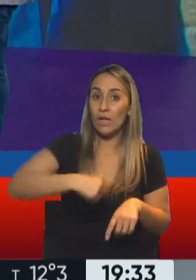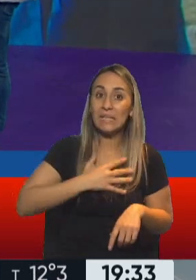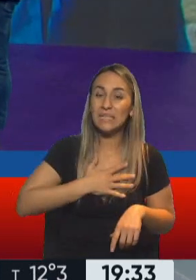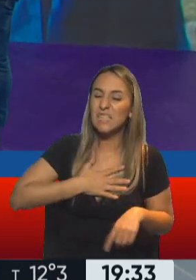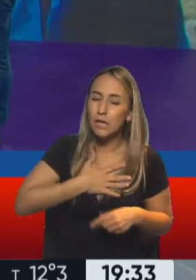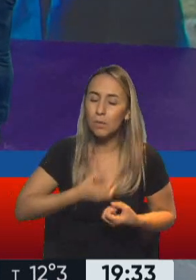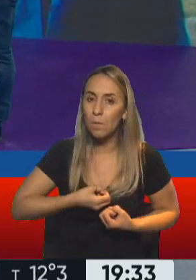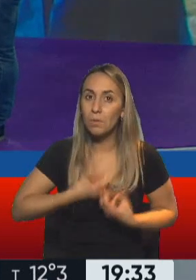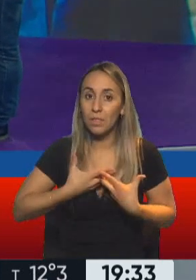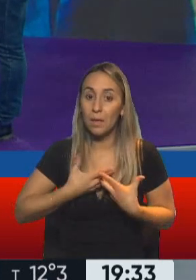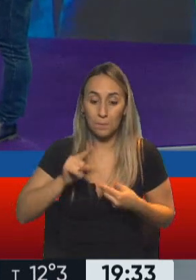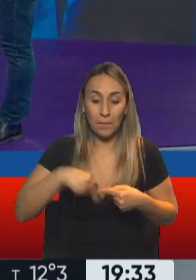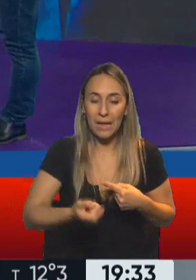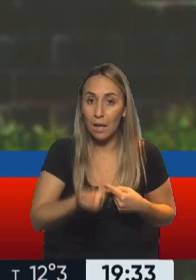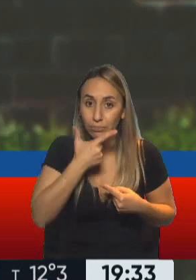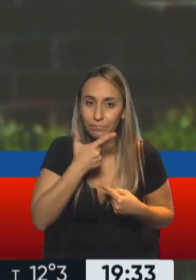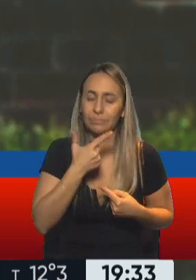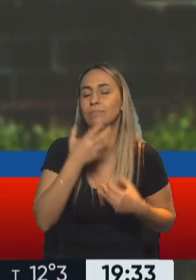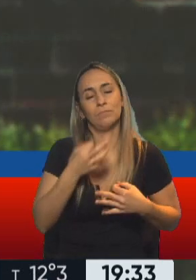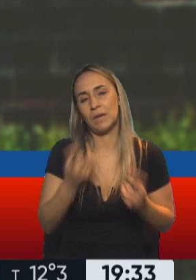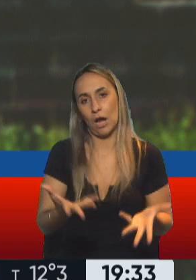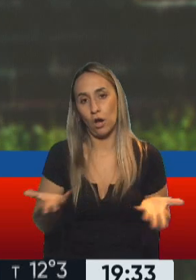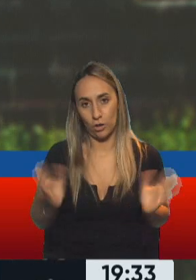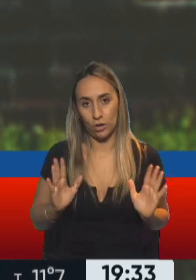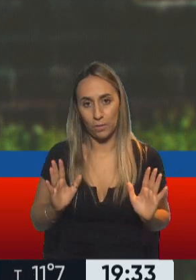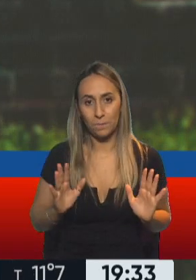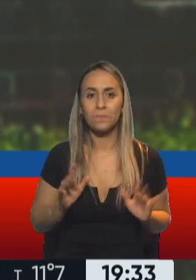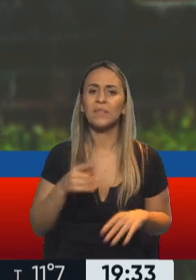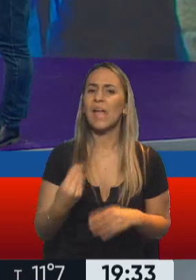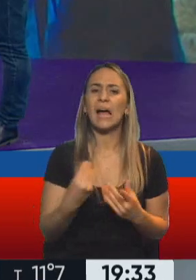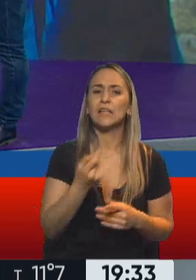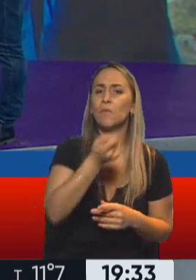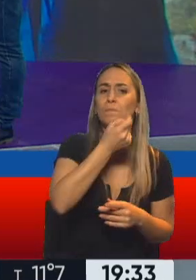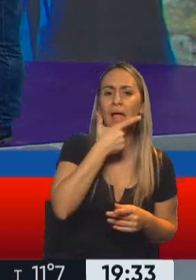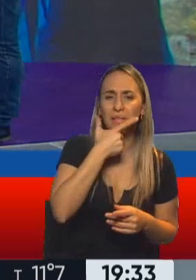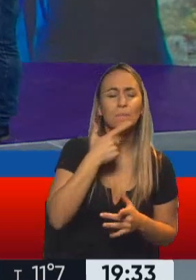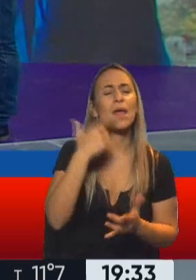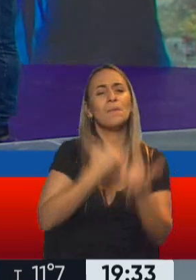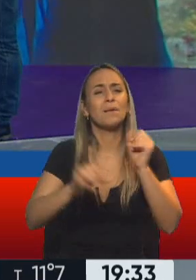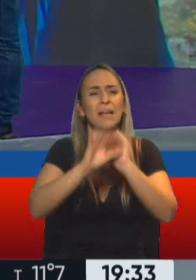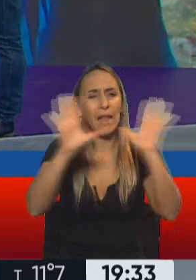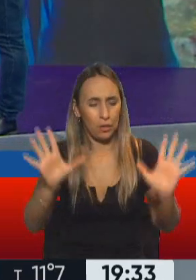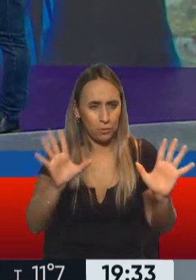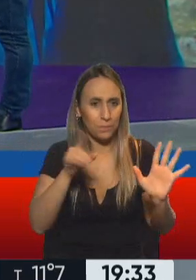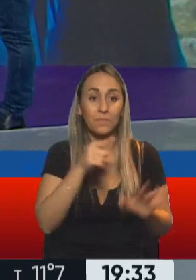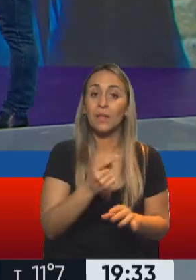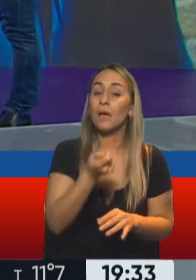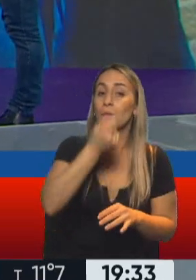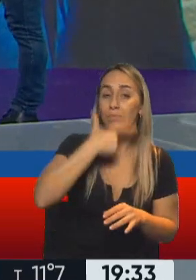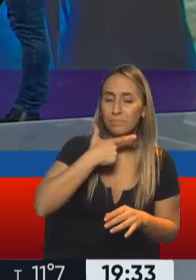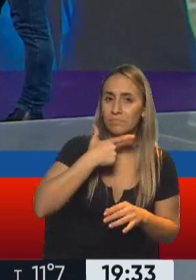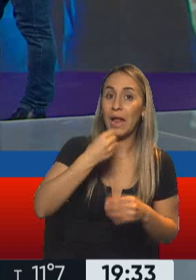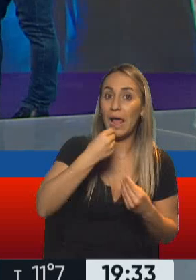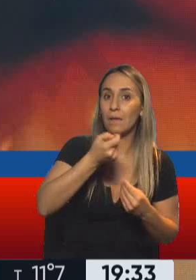que los 3 días seguramente. Inhibidor de la proteasa. Es un inhibidor de las proteasas. Es una enzima que para hace... Para nosotros, explíquelo para nosotros. Es una enzima que hace que el virus se